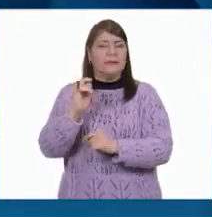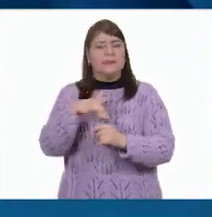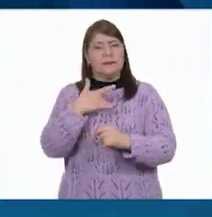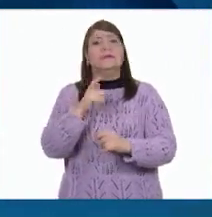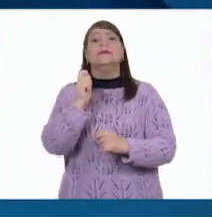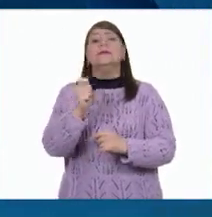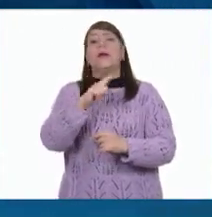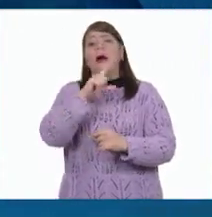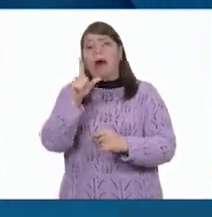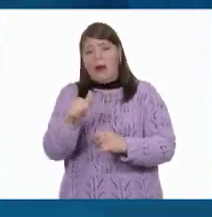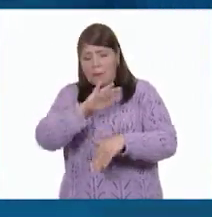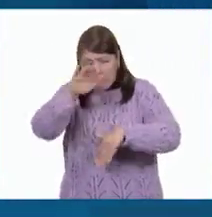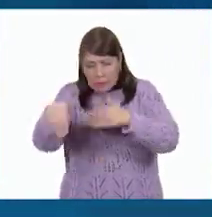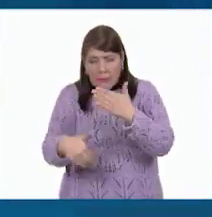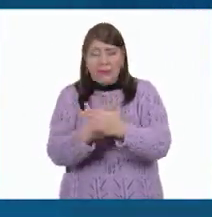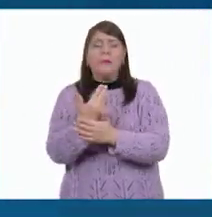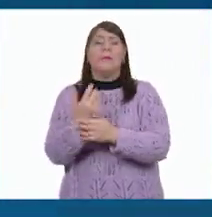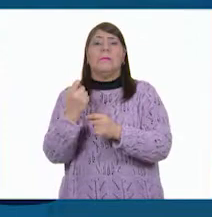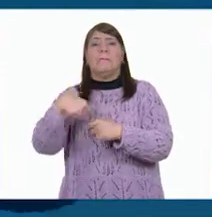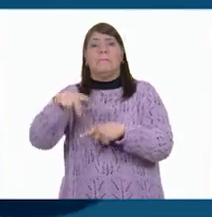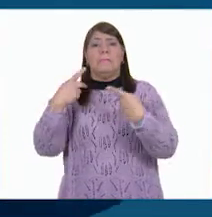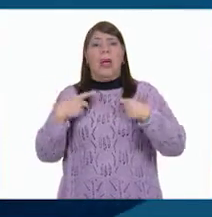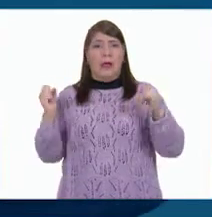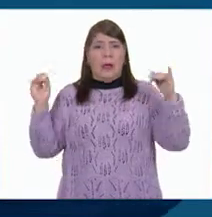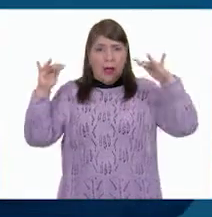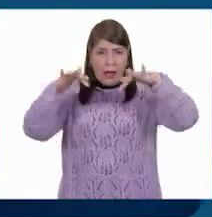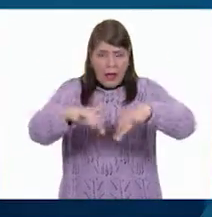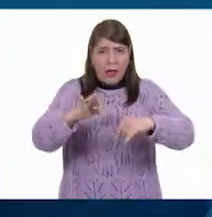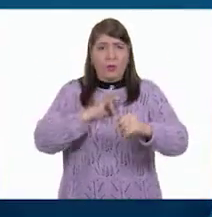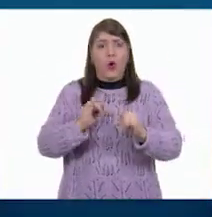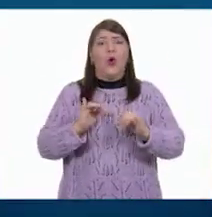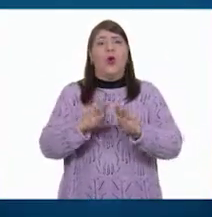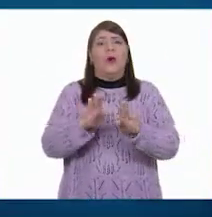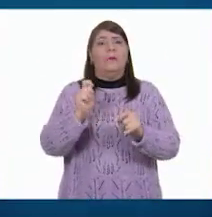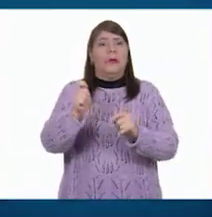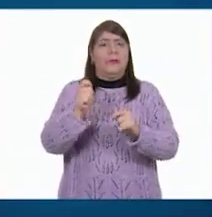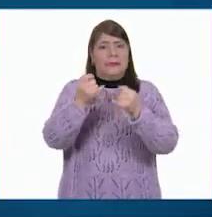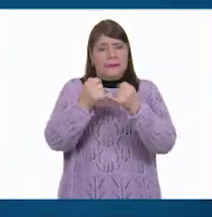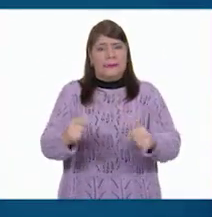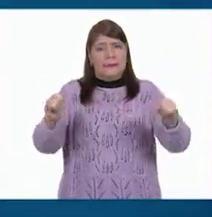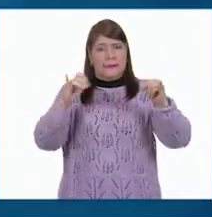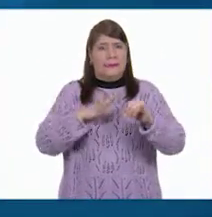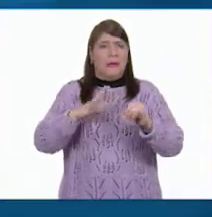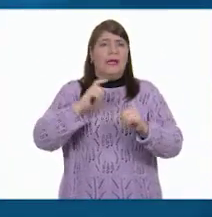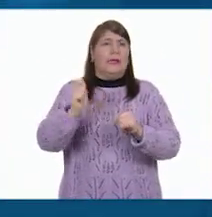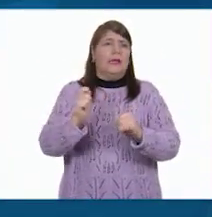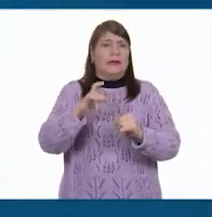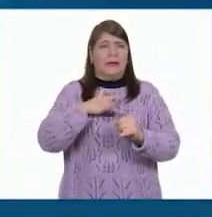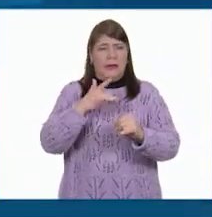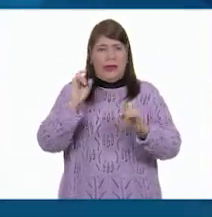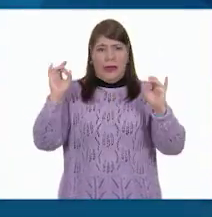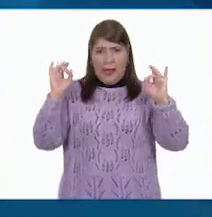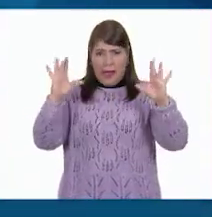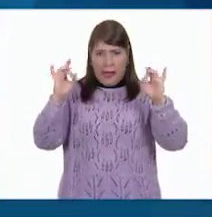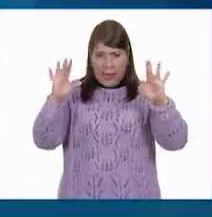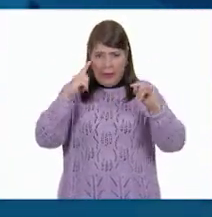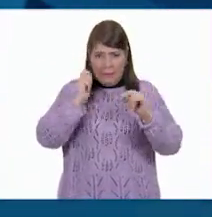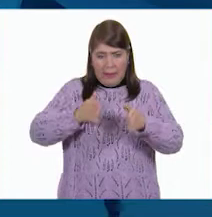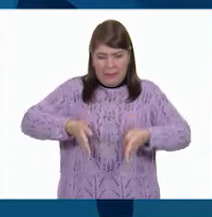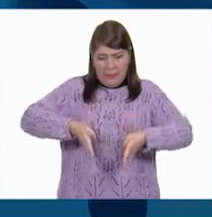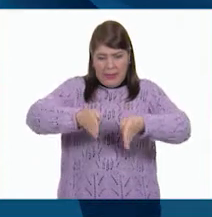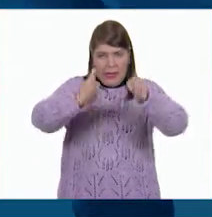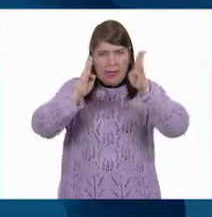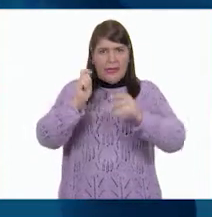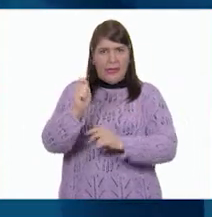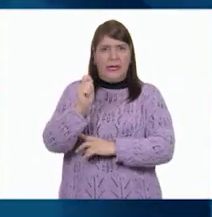los ciudadanos asistieron a la inauguración del Monumento a la Independencia, erigido en la tercera glorieta del Paseo de la Reforma.